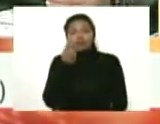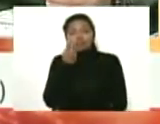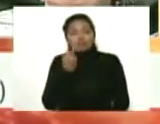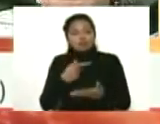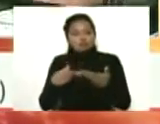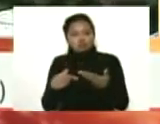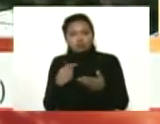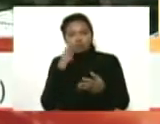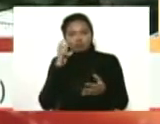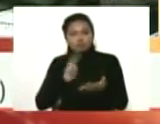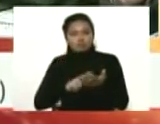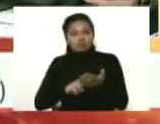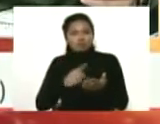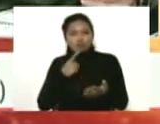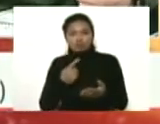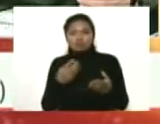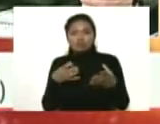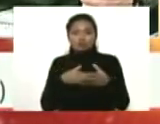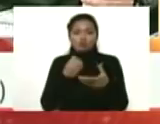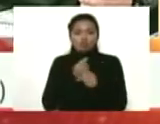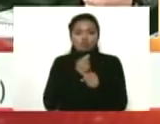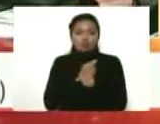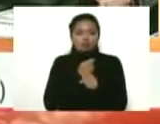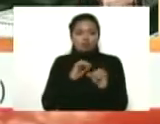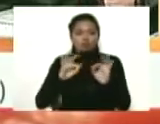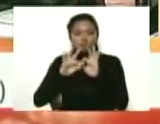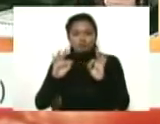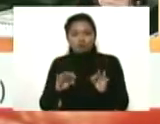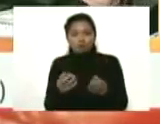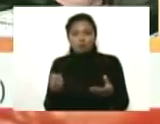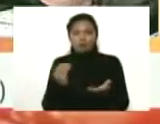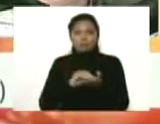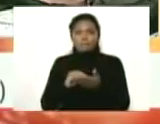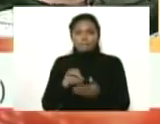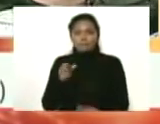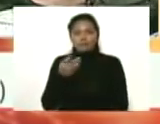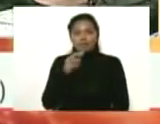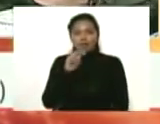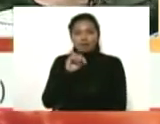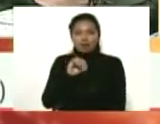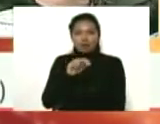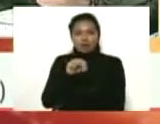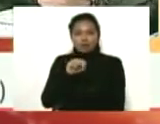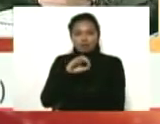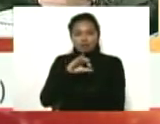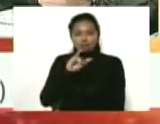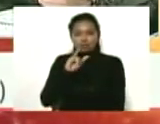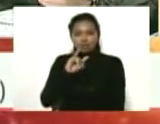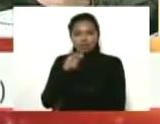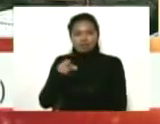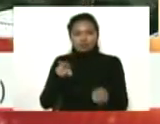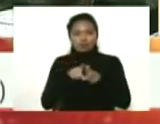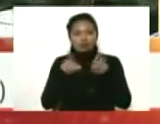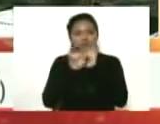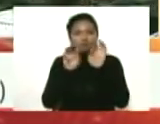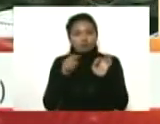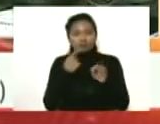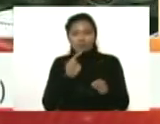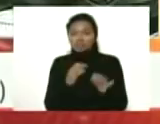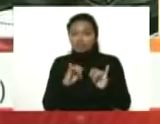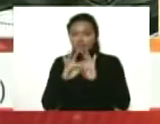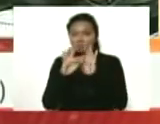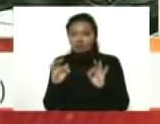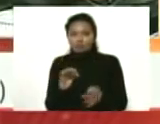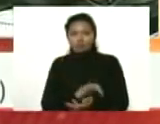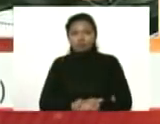todavía. Le decía a la clase trabajadora, citando a Gramsci, que cuando él decía pues